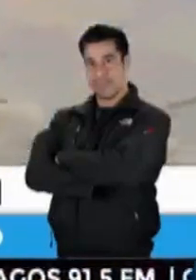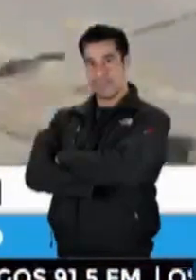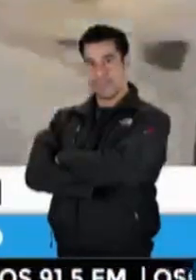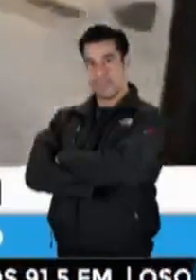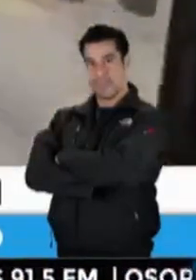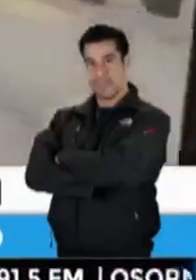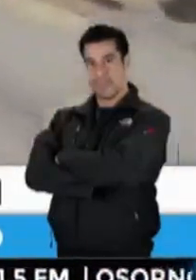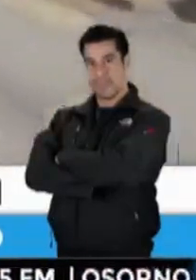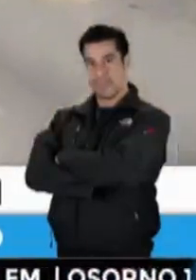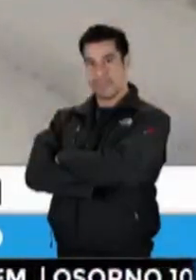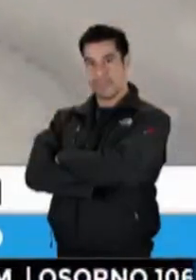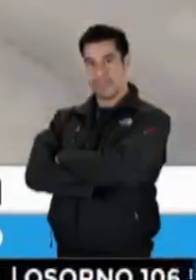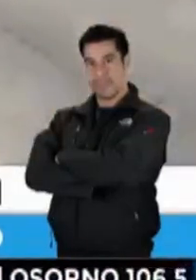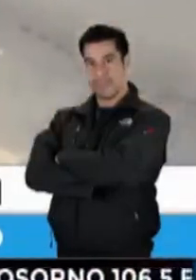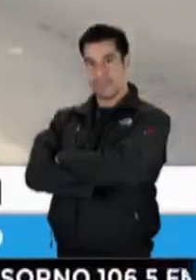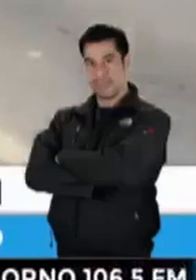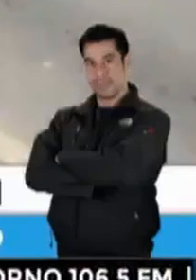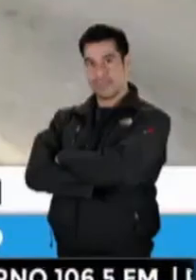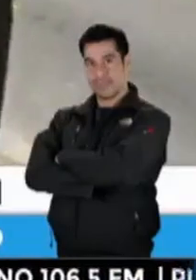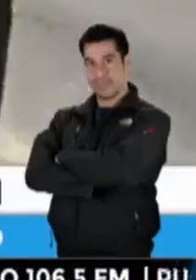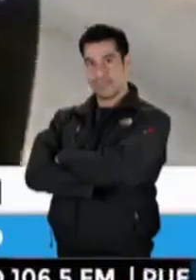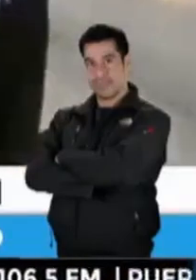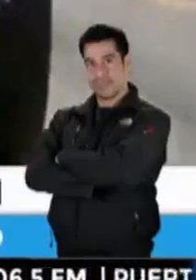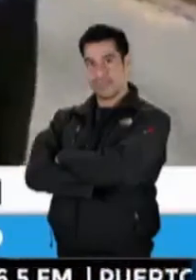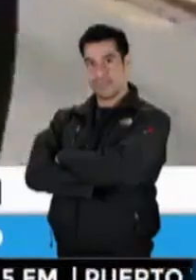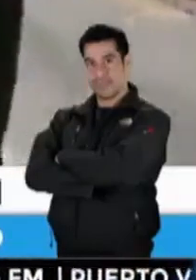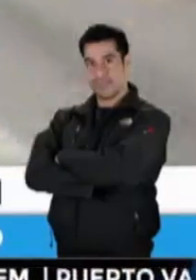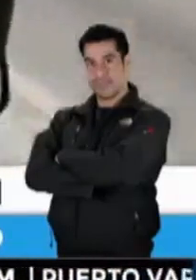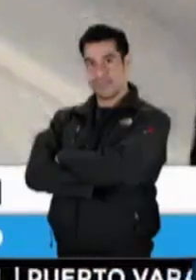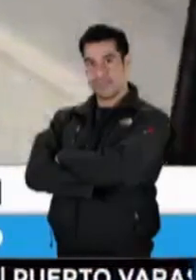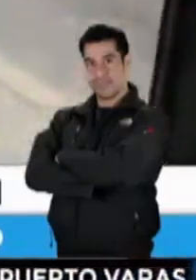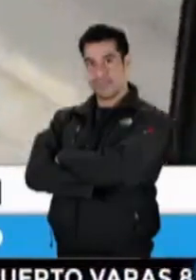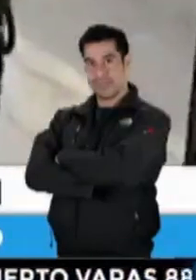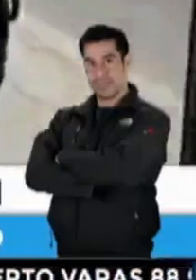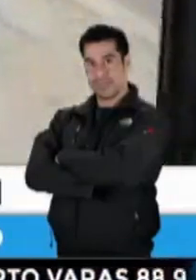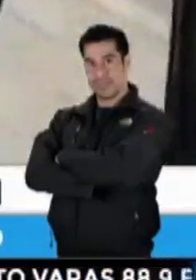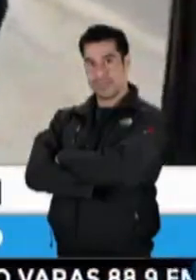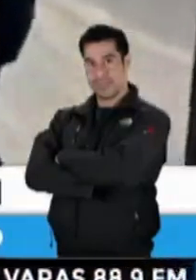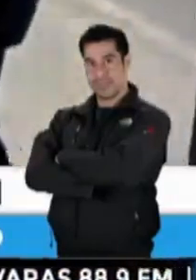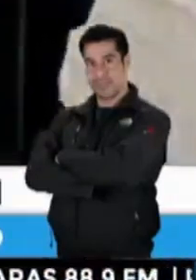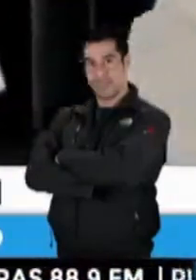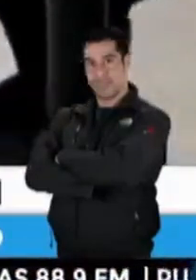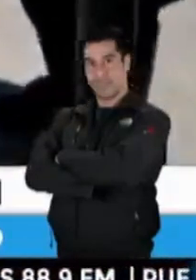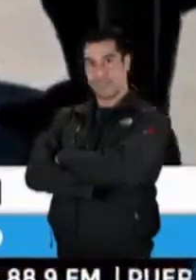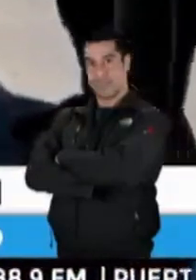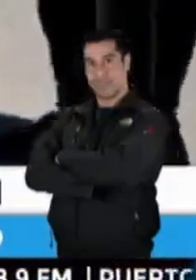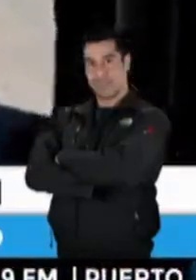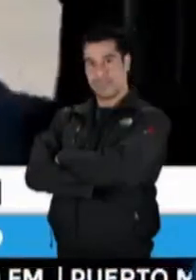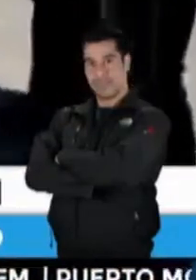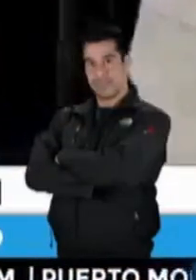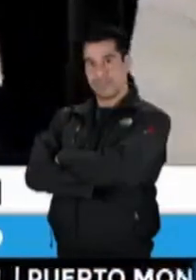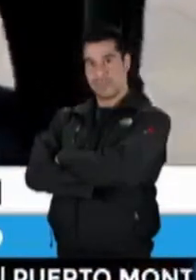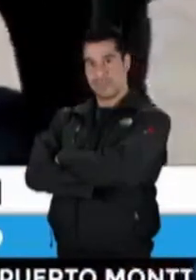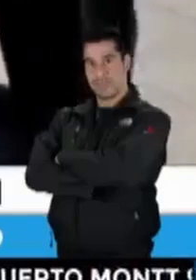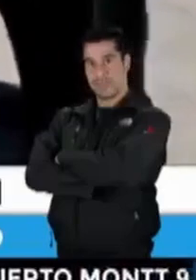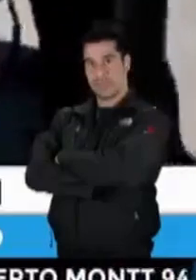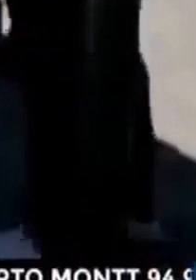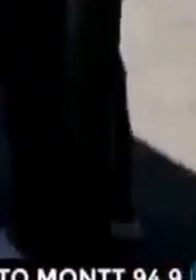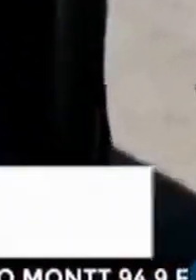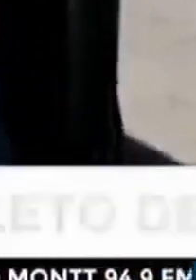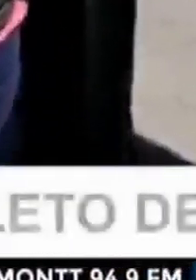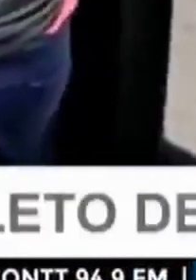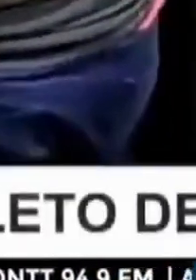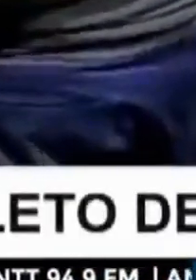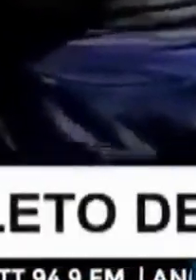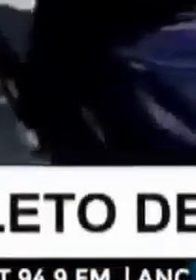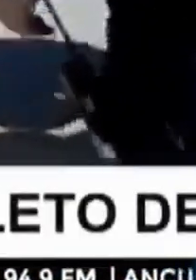desarrollaba, algunos vecinos se acercaron a los micrófonos de la radio y comentaron lo siguiente. El fin de semana